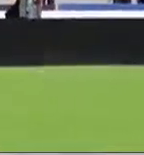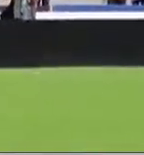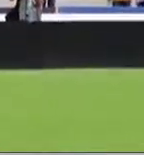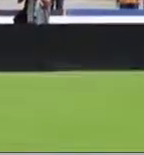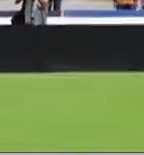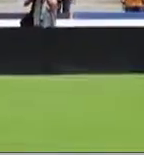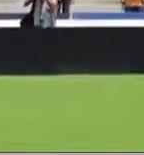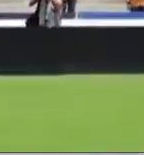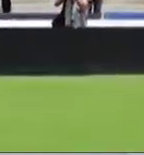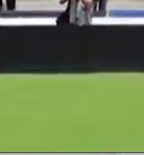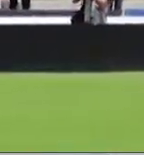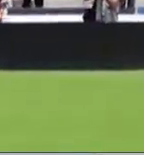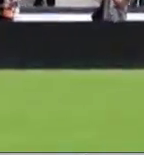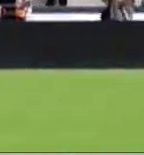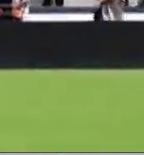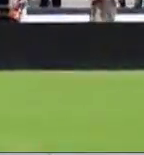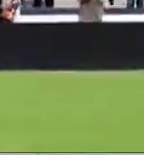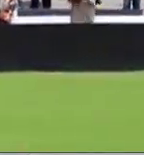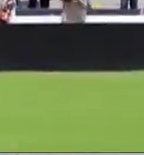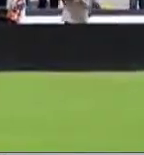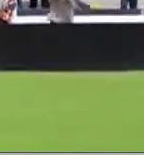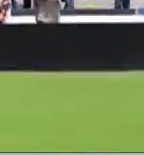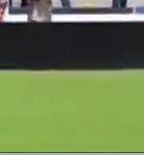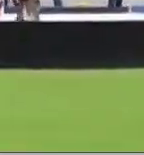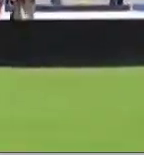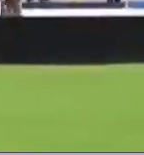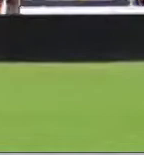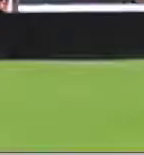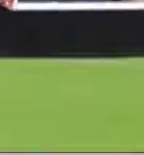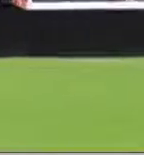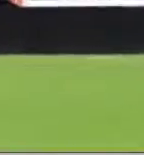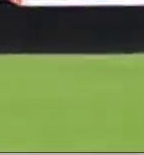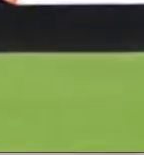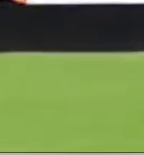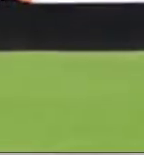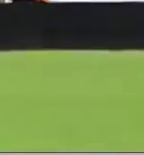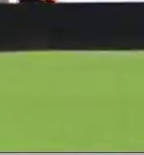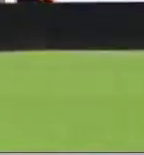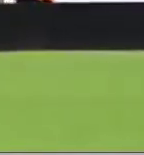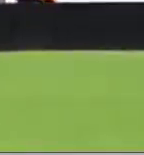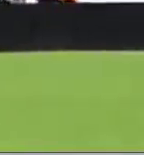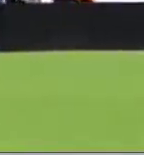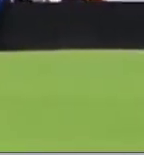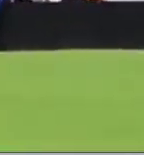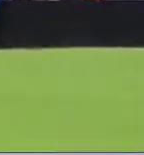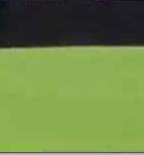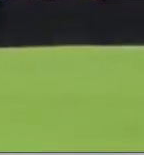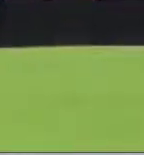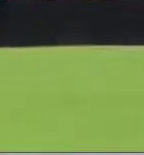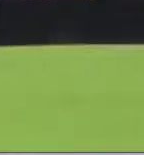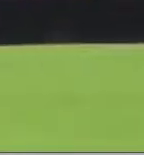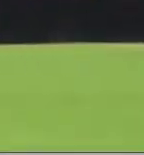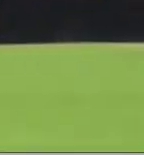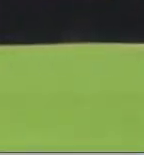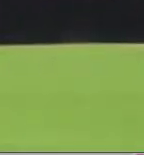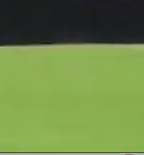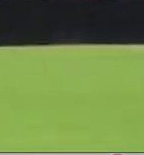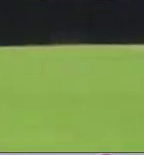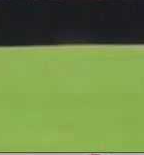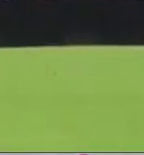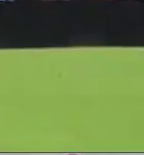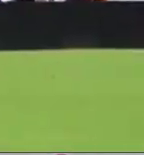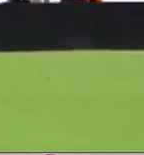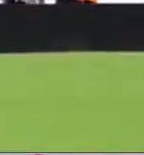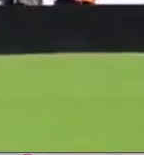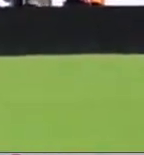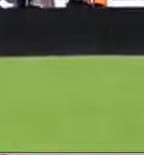digamos, de los años que han salido, estos últimos 5, por parte de la afición, y que muy exigente lo pidió en